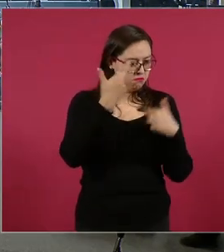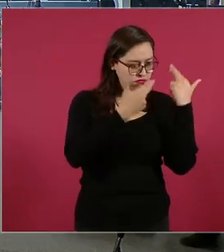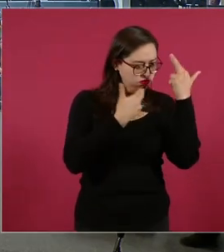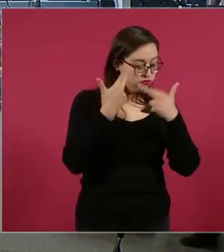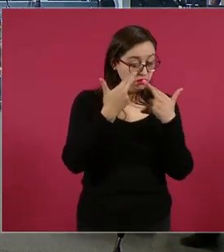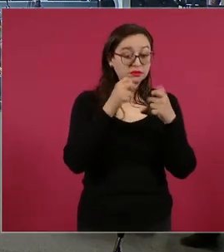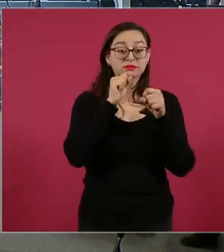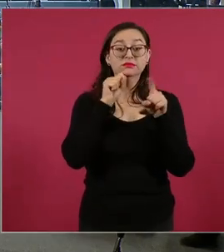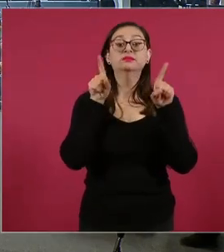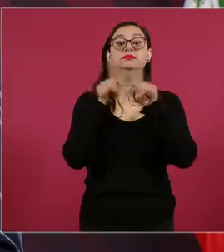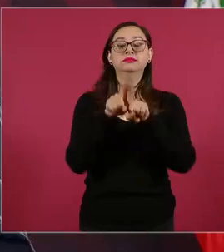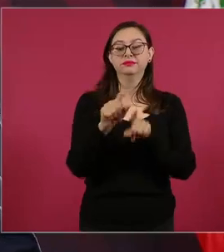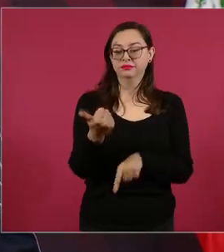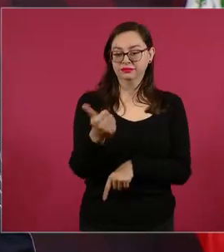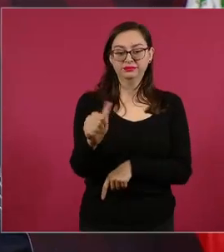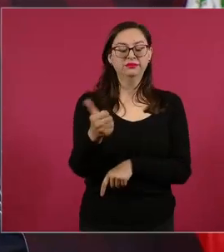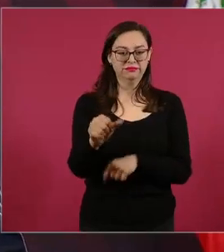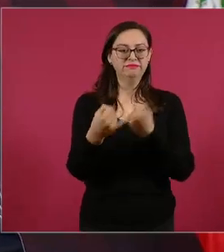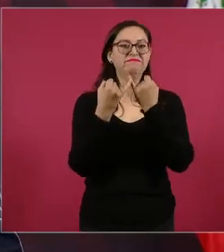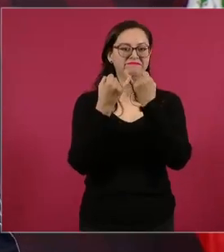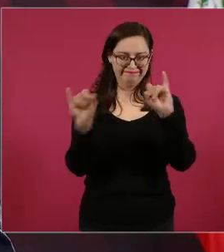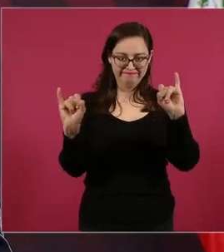en agosto se concluye.